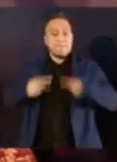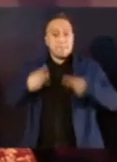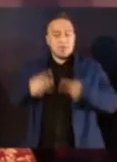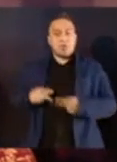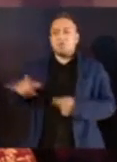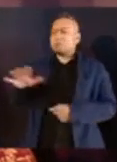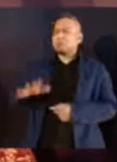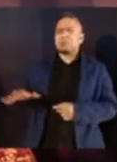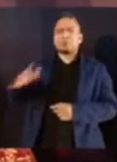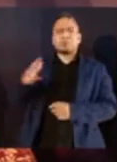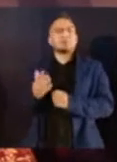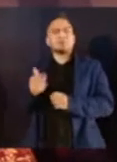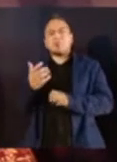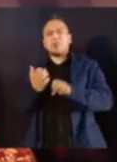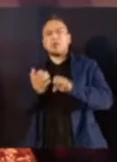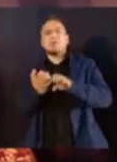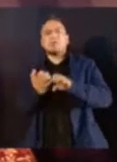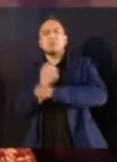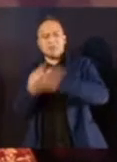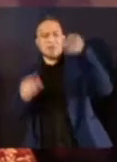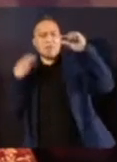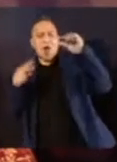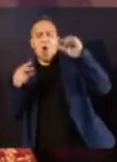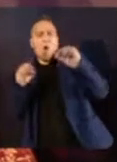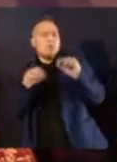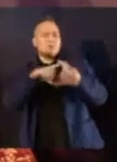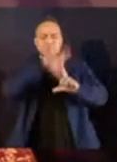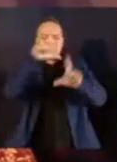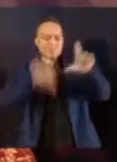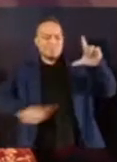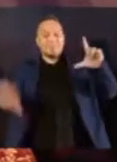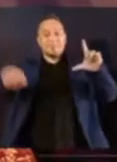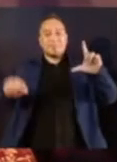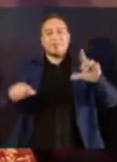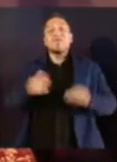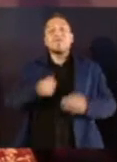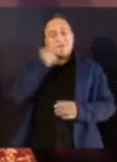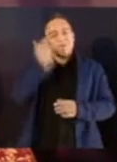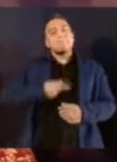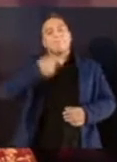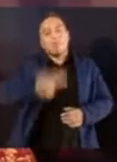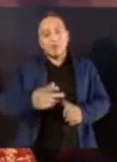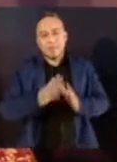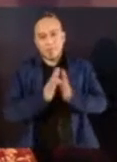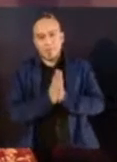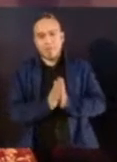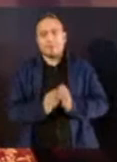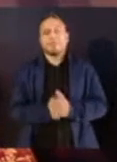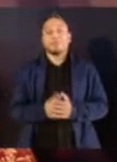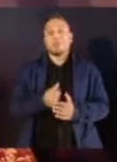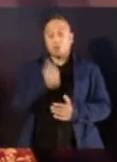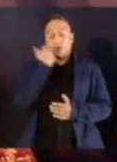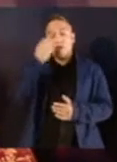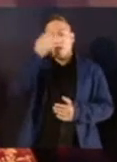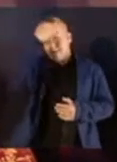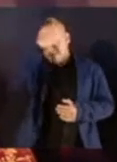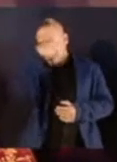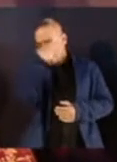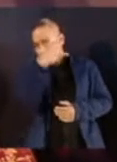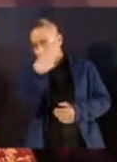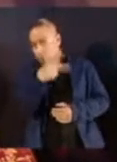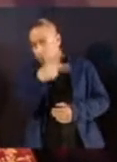de Veracruz y de México, a mí sí me gustaría saber su punto de vista, su opinión, ya aquí